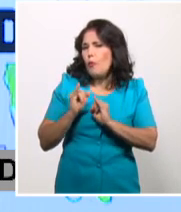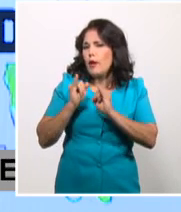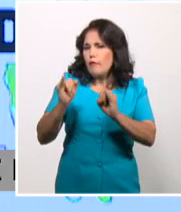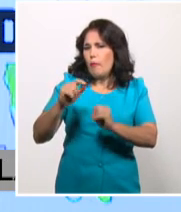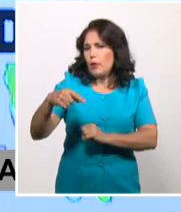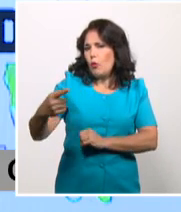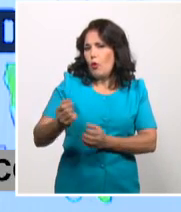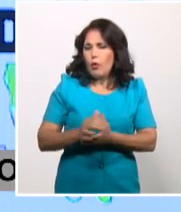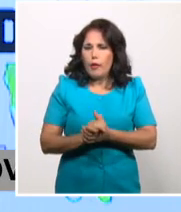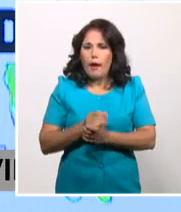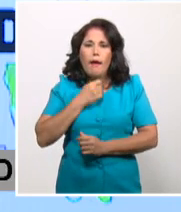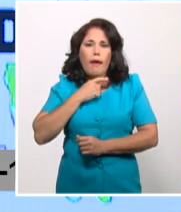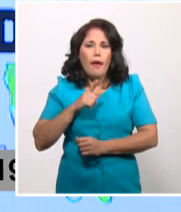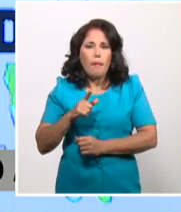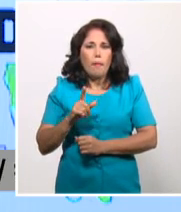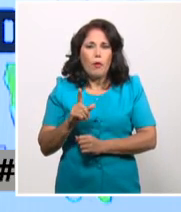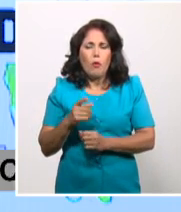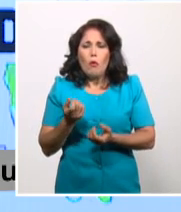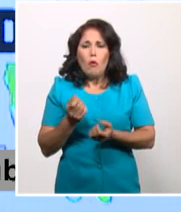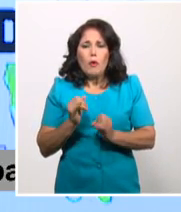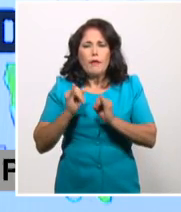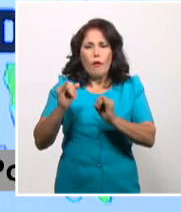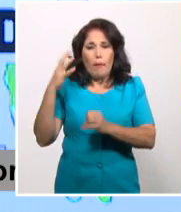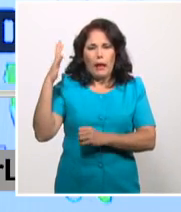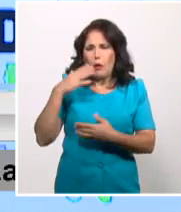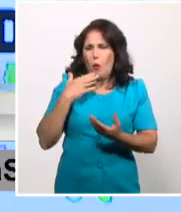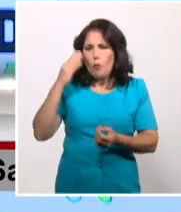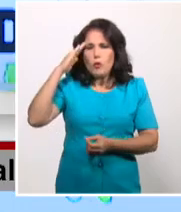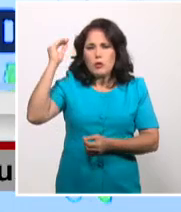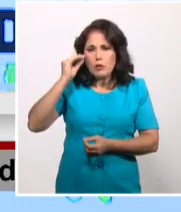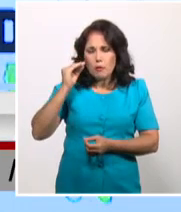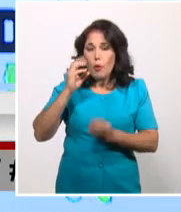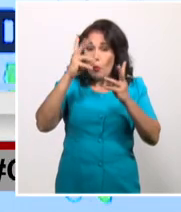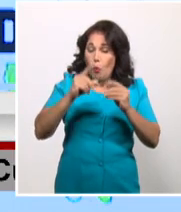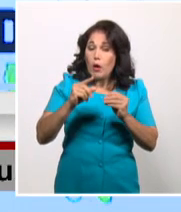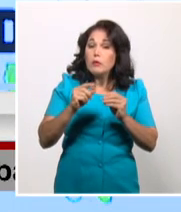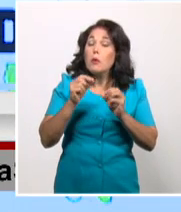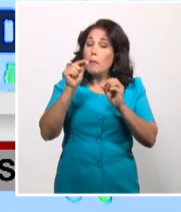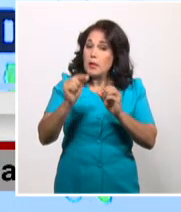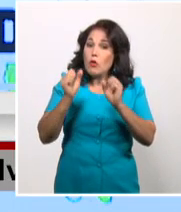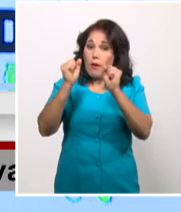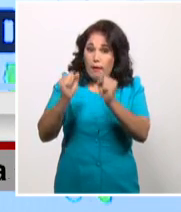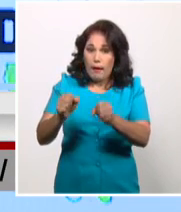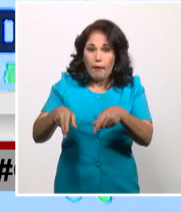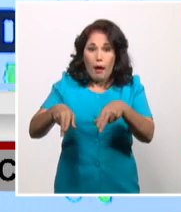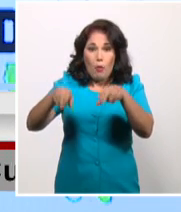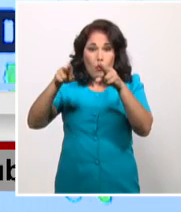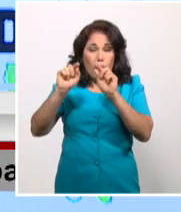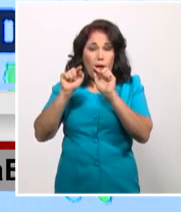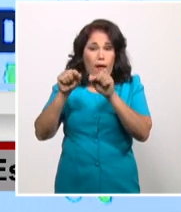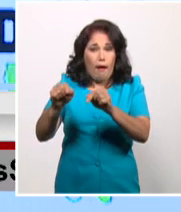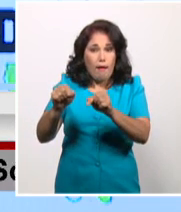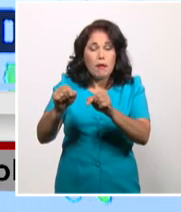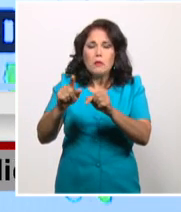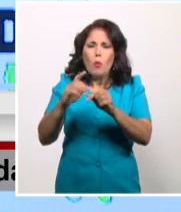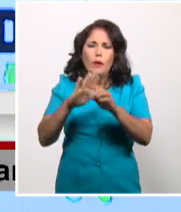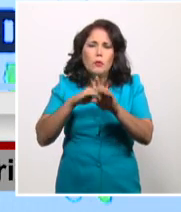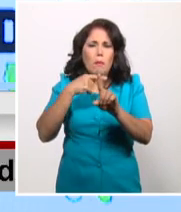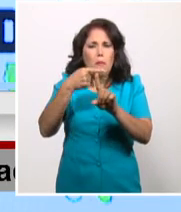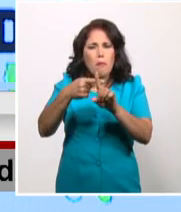diarios? ¿En qué categorías se incluyen? La segunda pregunta: ¿cuántos aún permanecen en estos centros y a cuántos se ha elevado